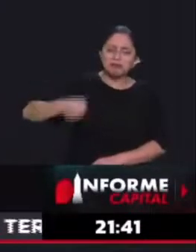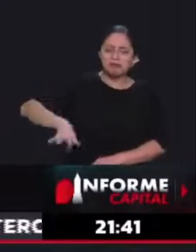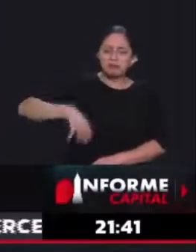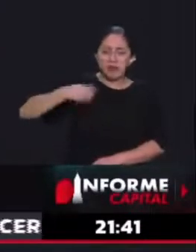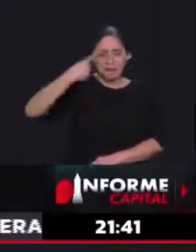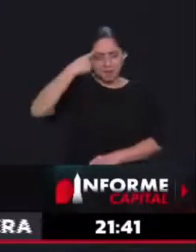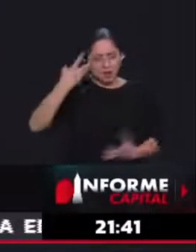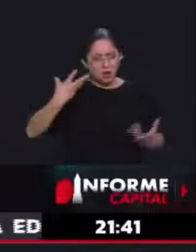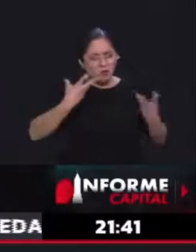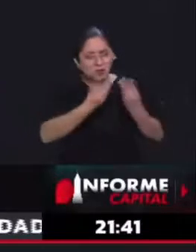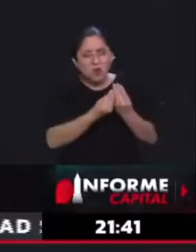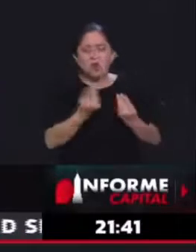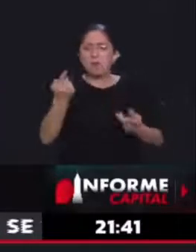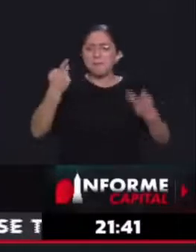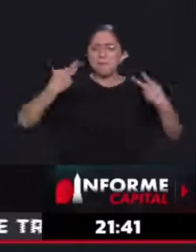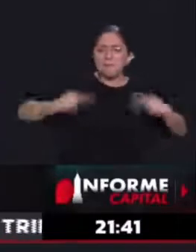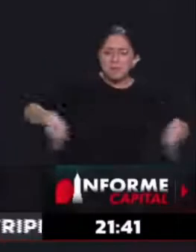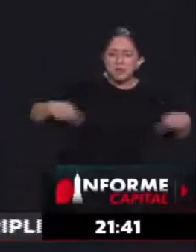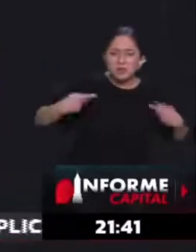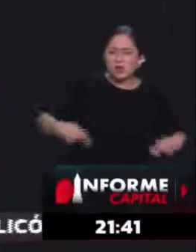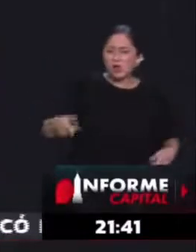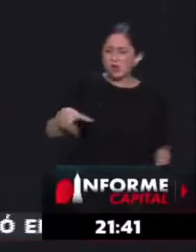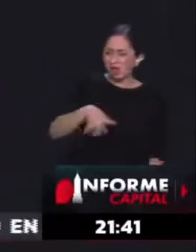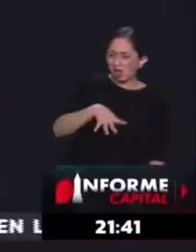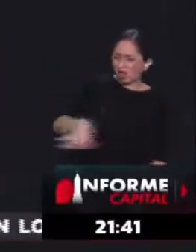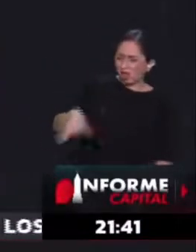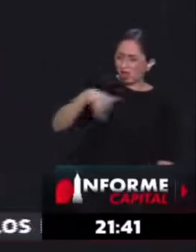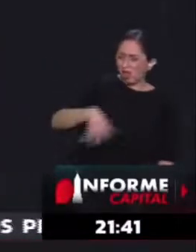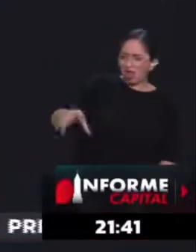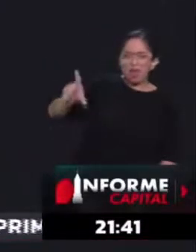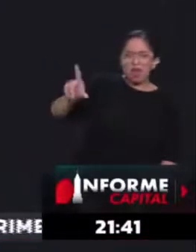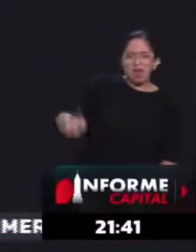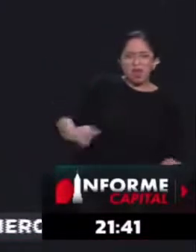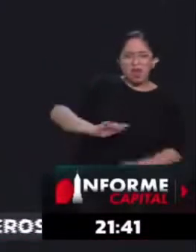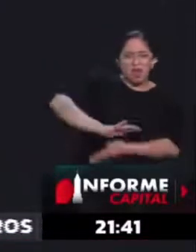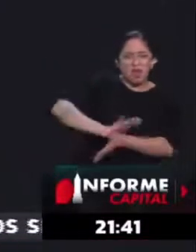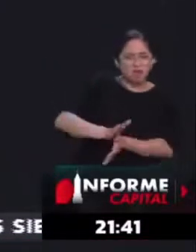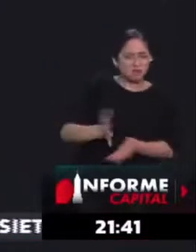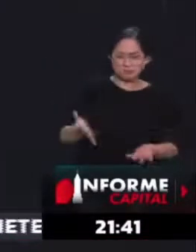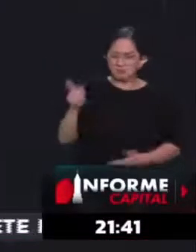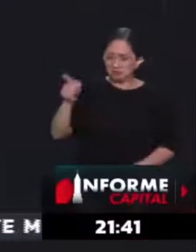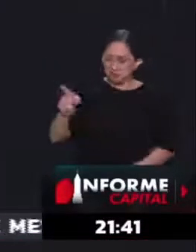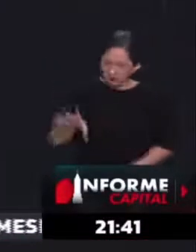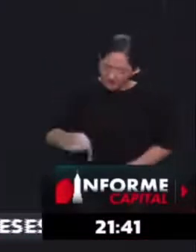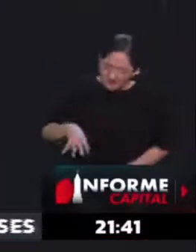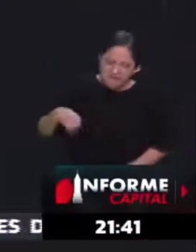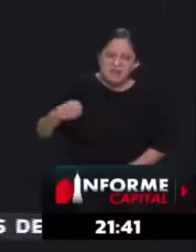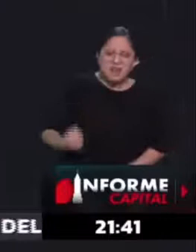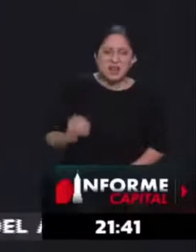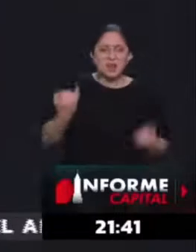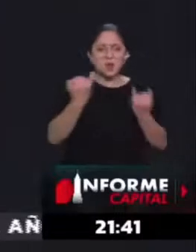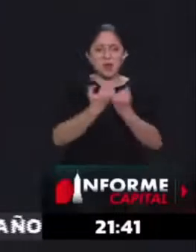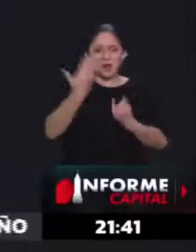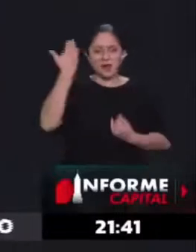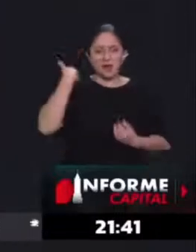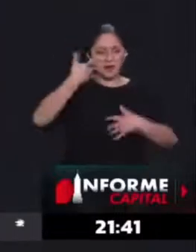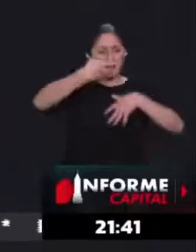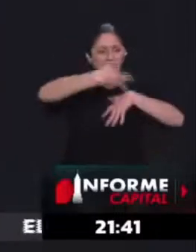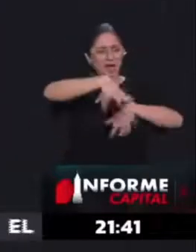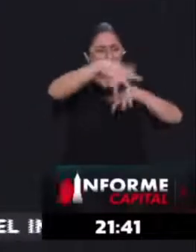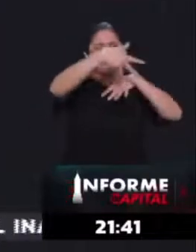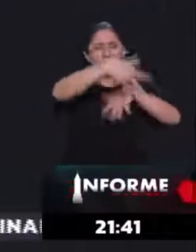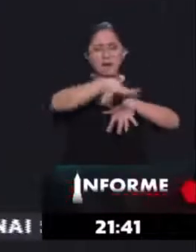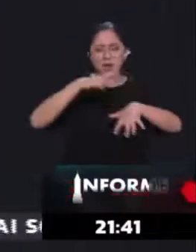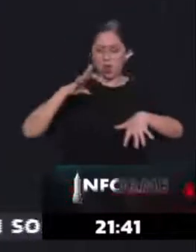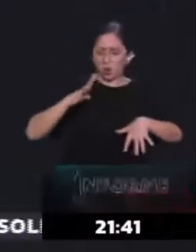la homofobia en las calles y de mostrarse con la marcha de orgullo, pero no solamente, sino también el